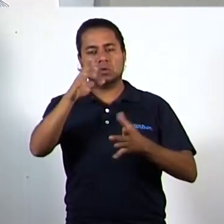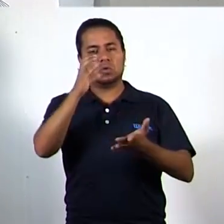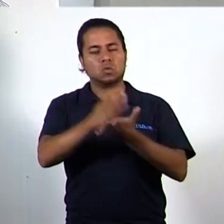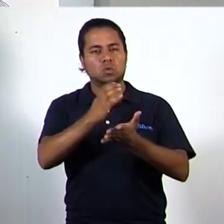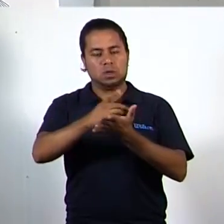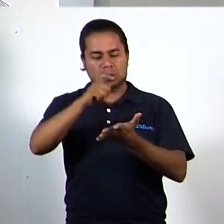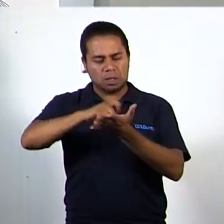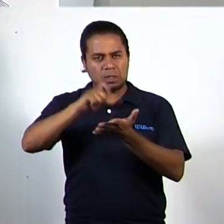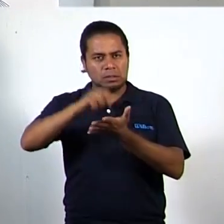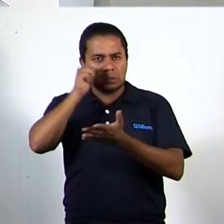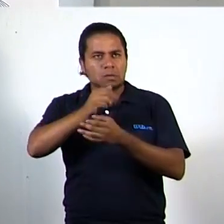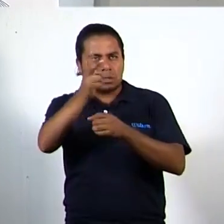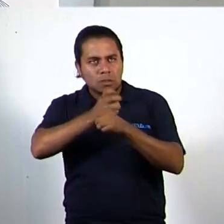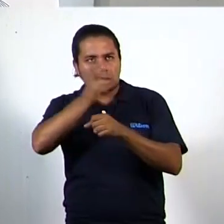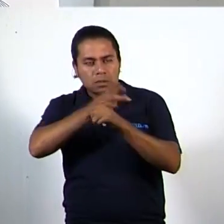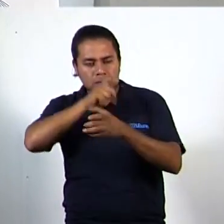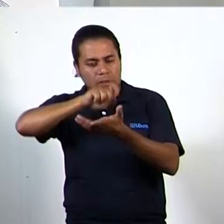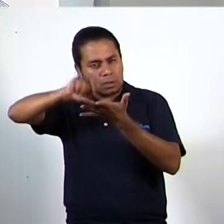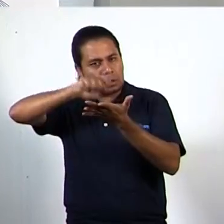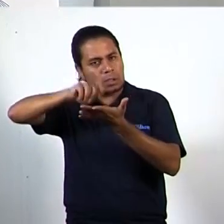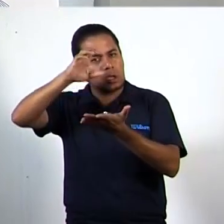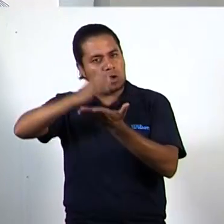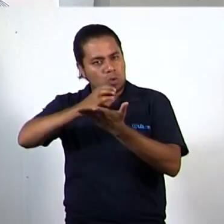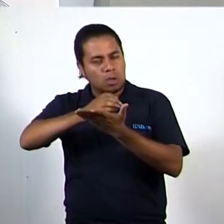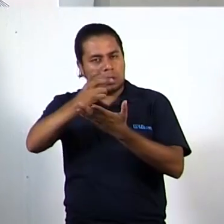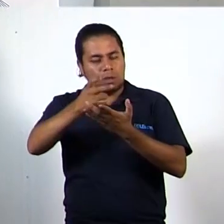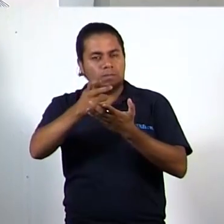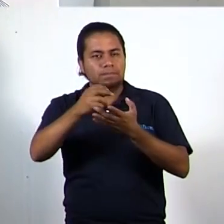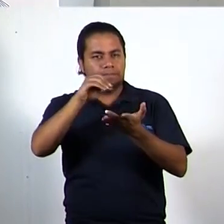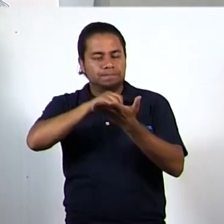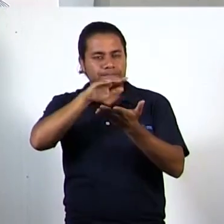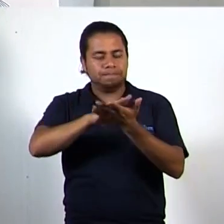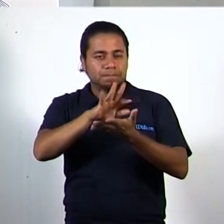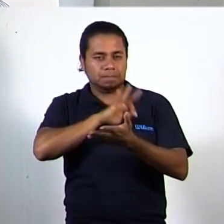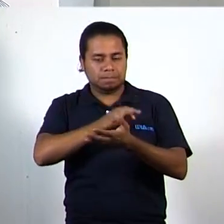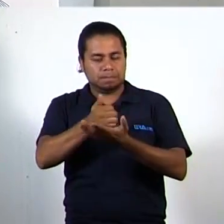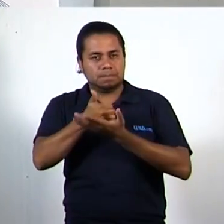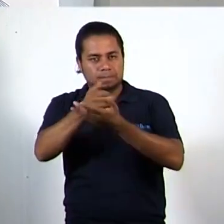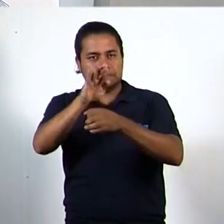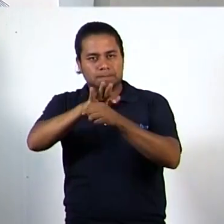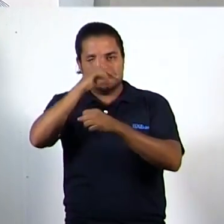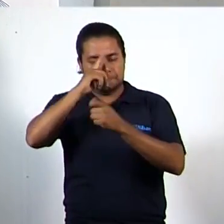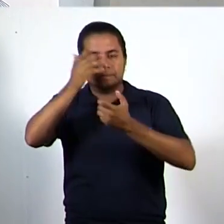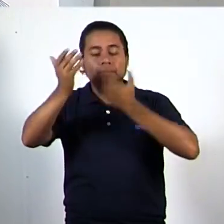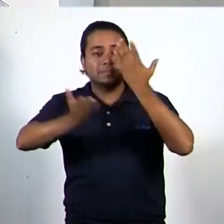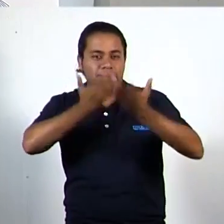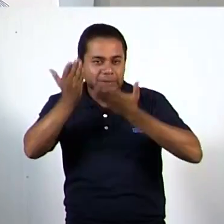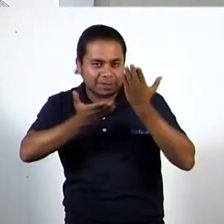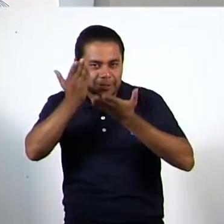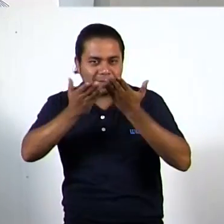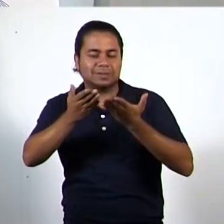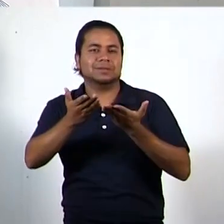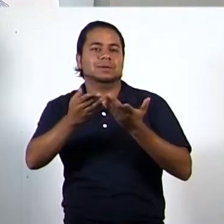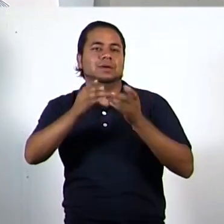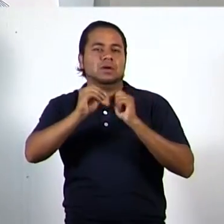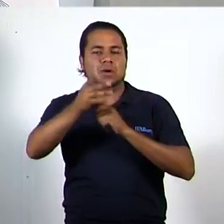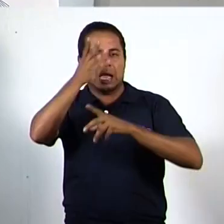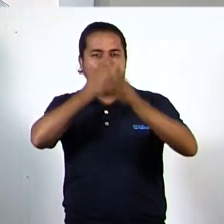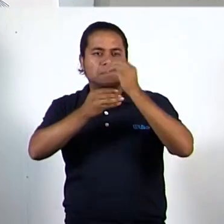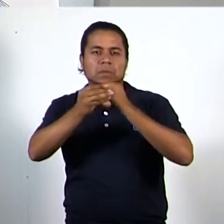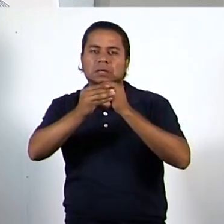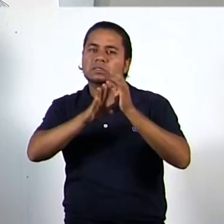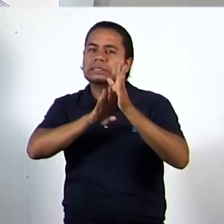en todo momento en tu cuaderno. Estos registros te pueden ayudar a estudiar o aprender